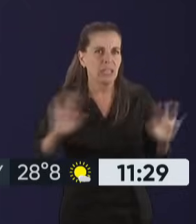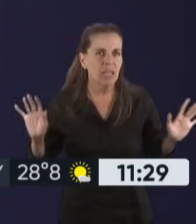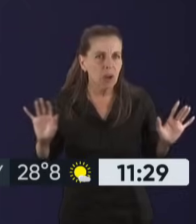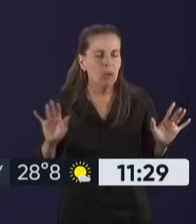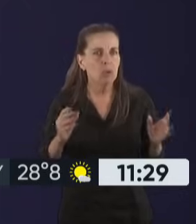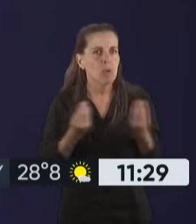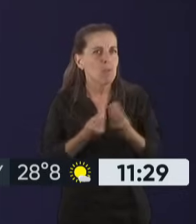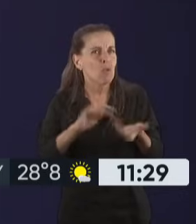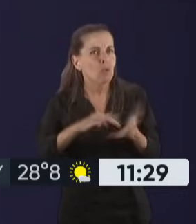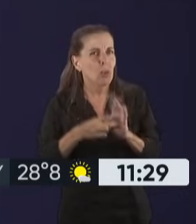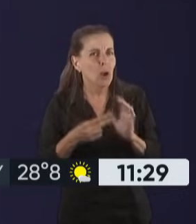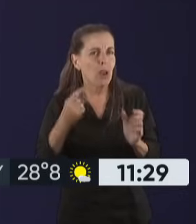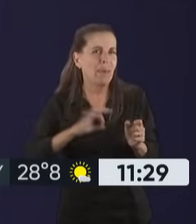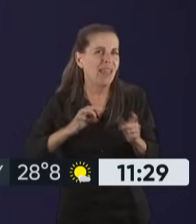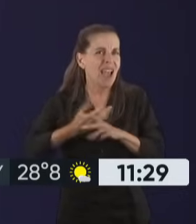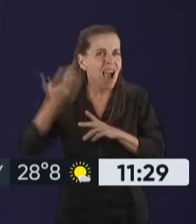problemas devenidos del populismo.